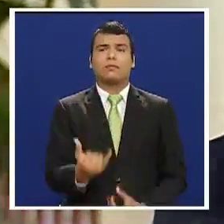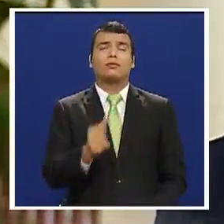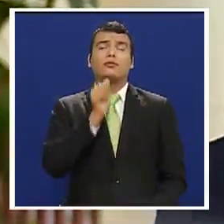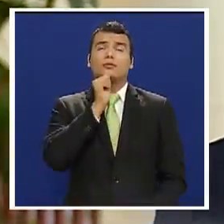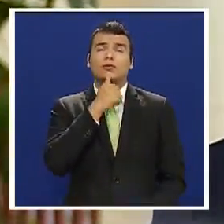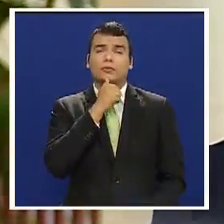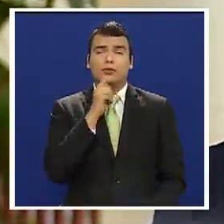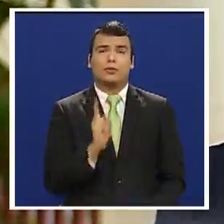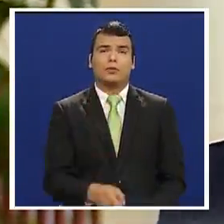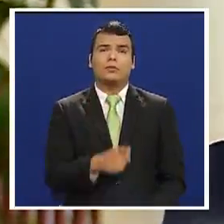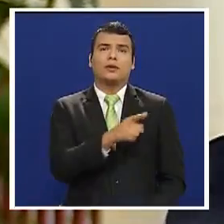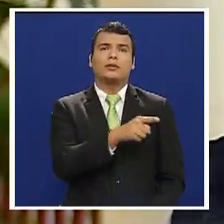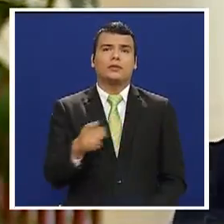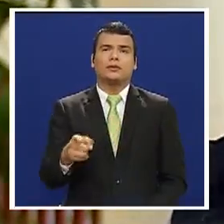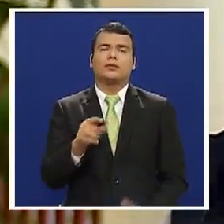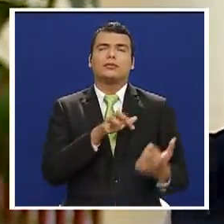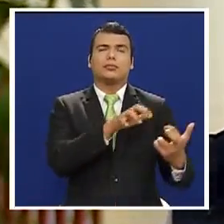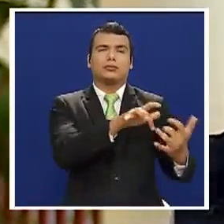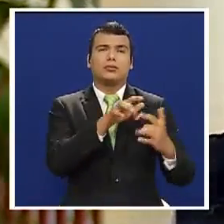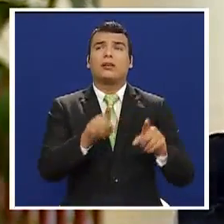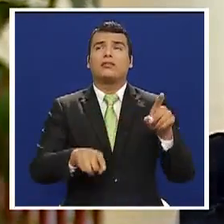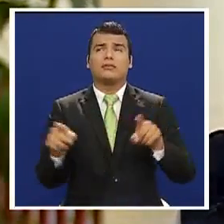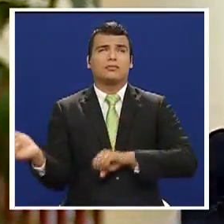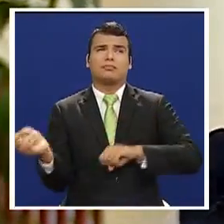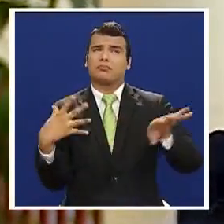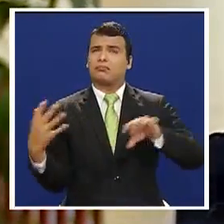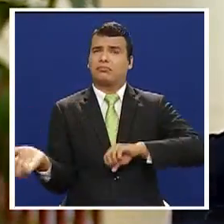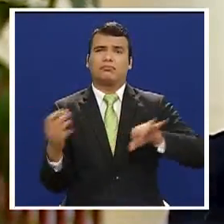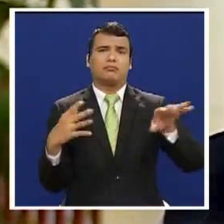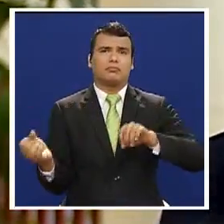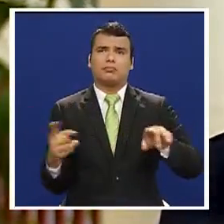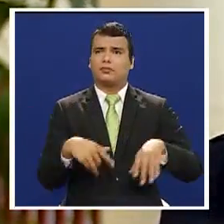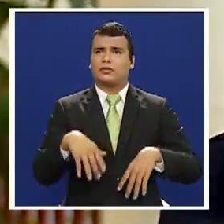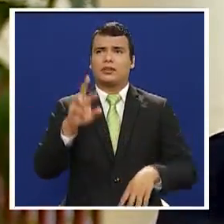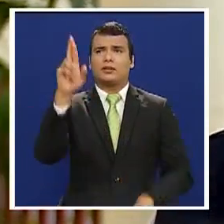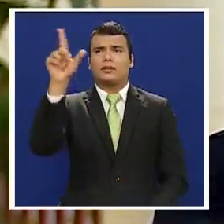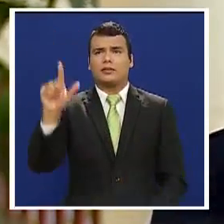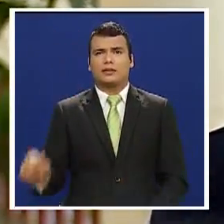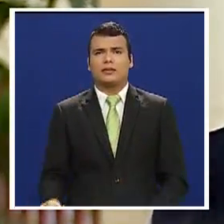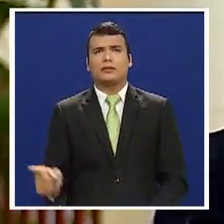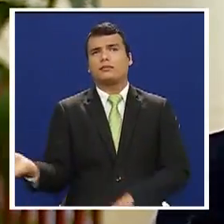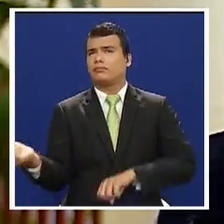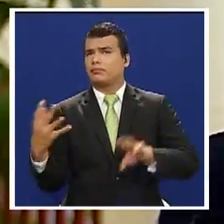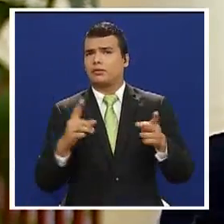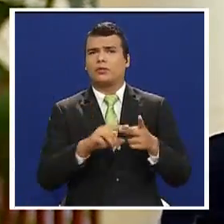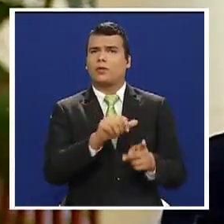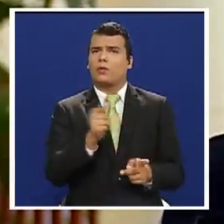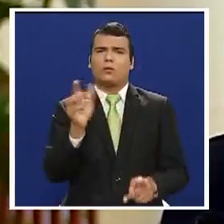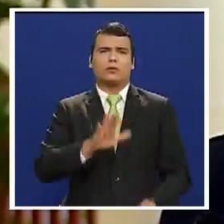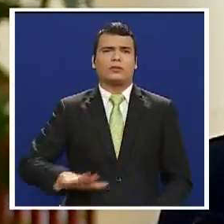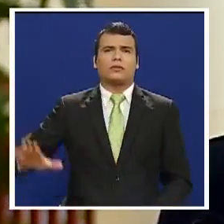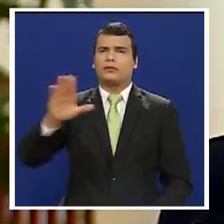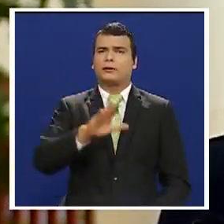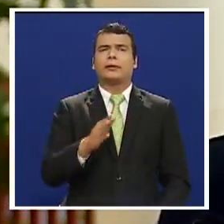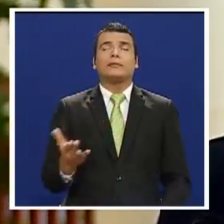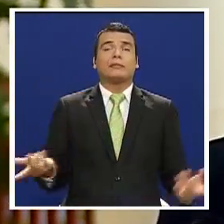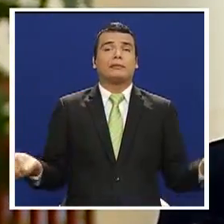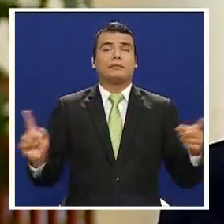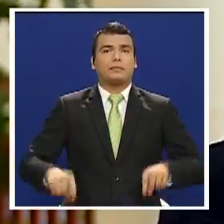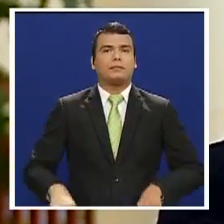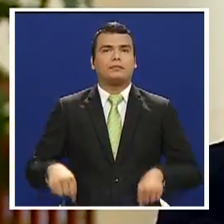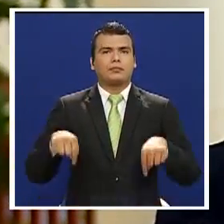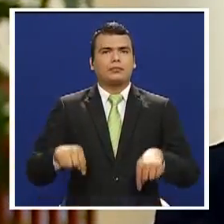humanitarias de emergencia como transitorias. En medio de la tragedia de quienes lo han perdido todo por la guerra, el municipio trabaja en la